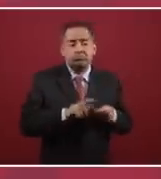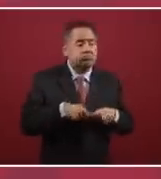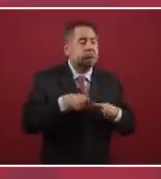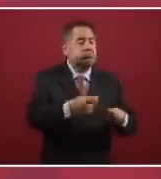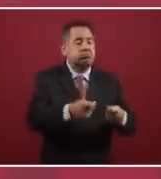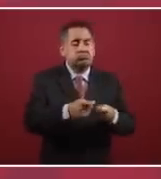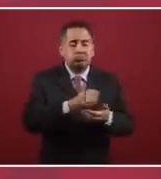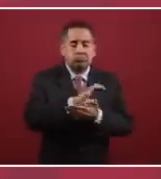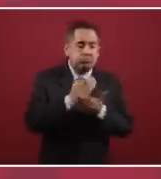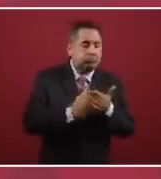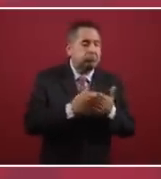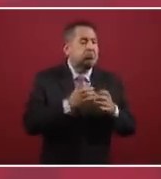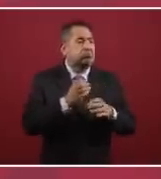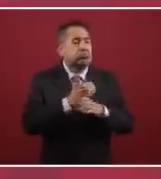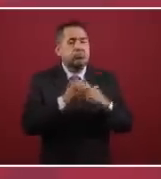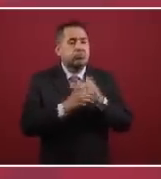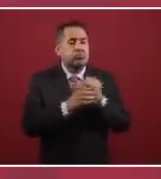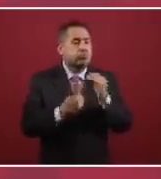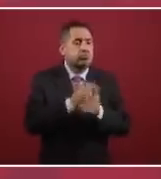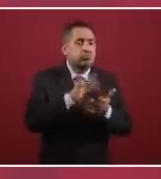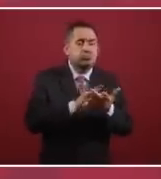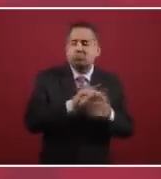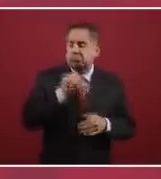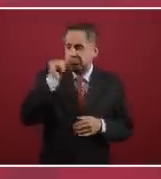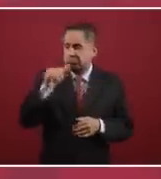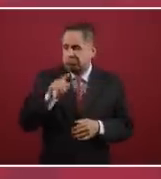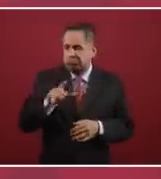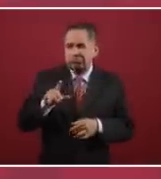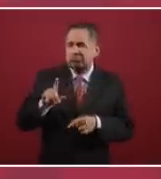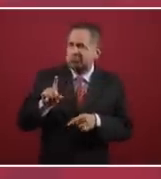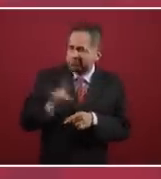están renovando los equipos médicos en hospitales.